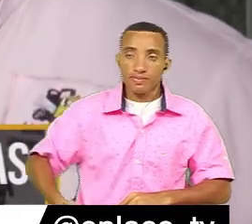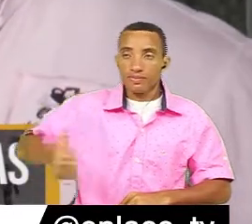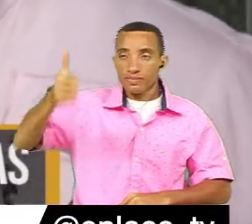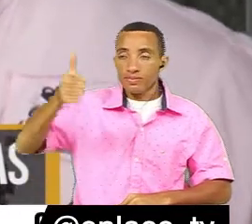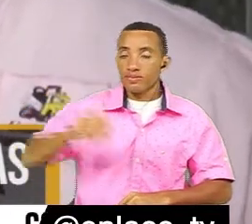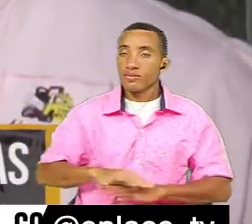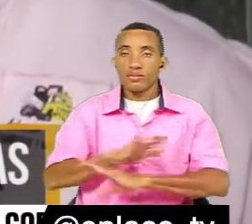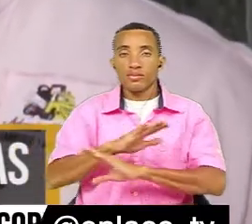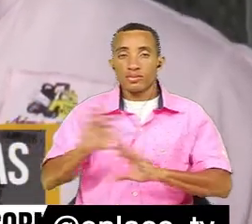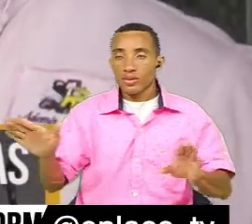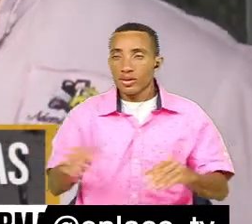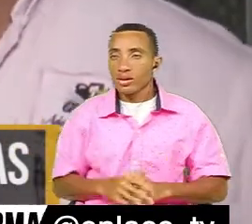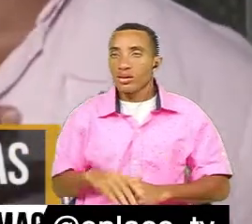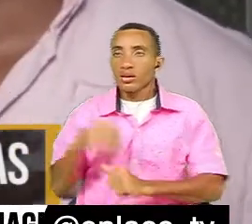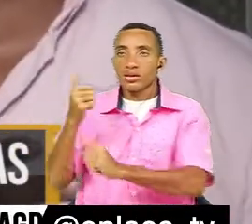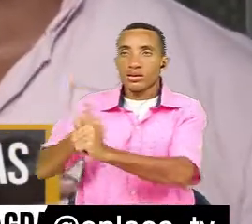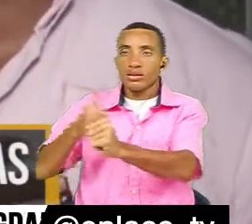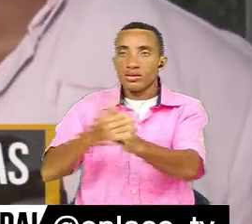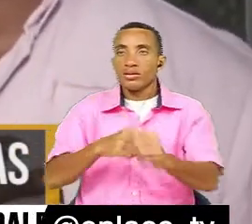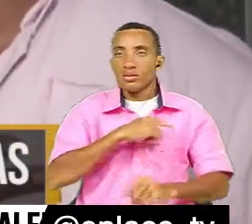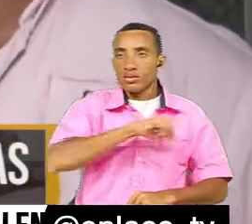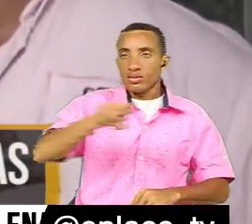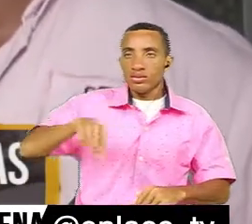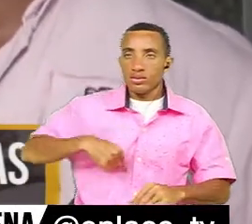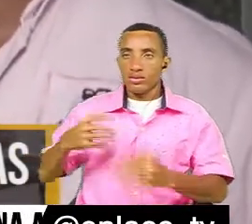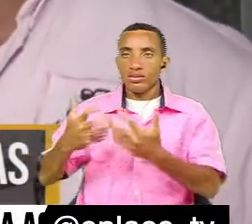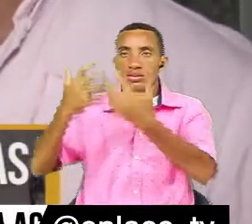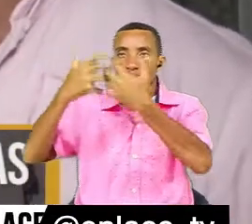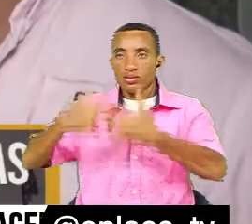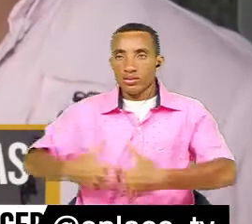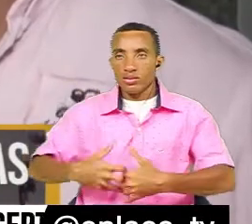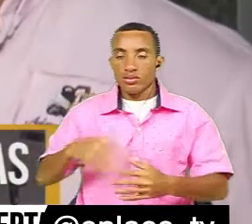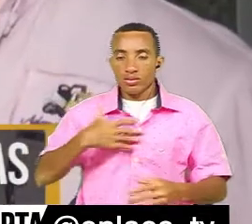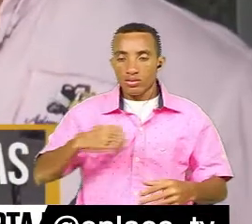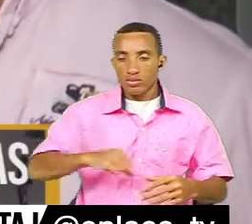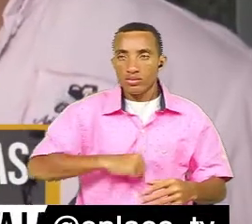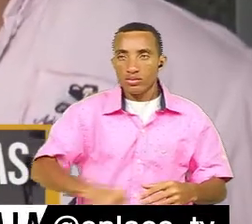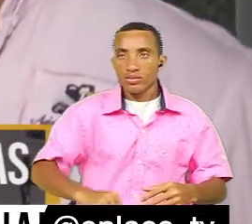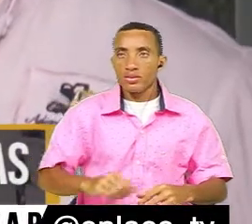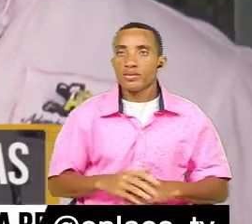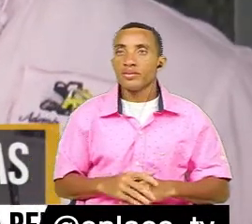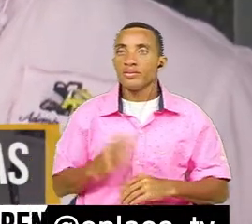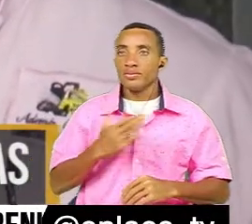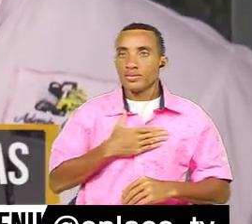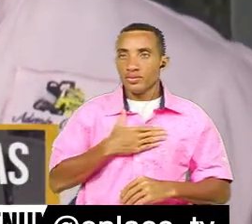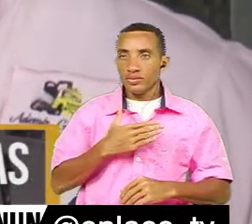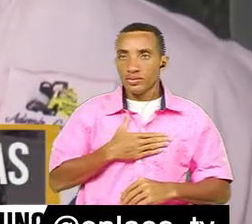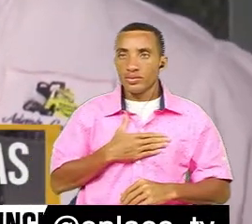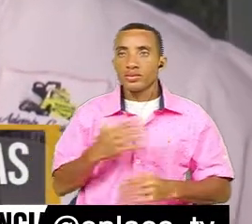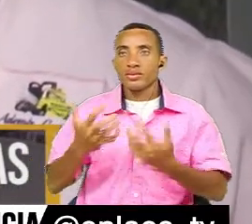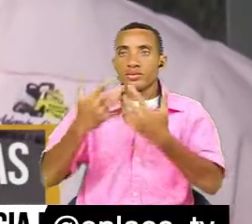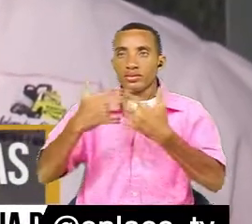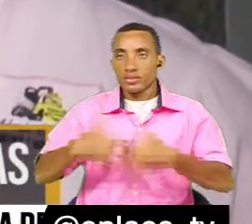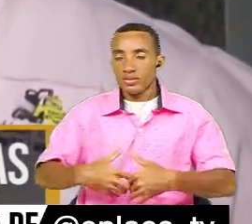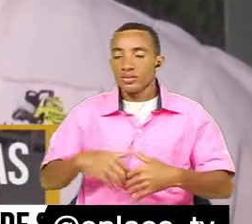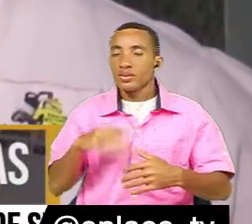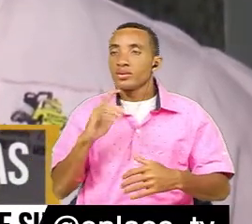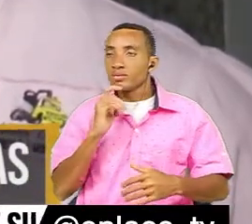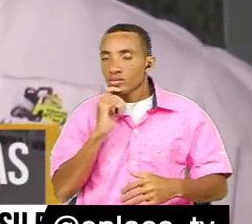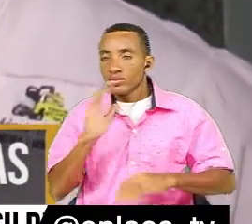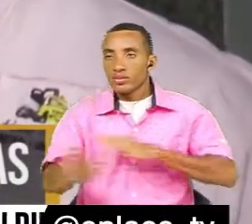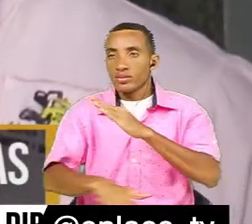que ponga cada quien en su sitio. Nosotros somos empresas, tenemos derechos. Sí. Yo soy una empresa habilitada por el Ministerio de Transporte en